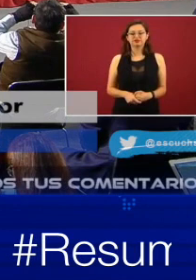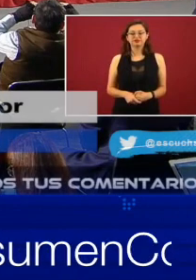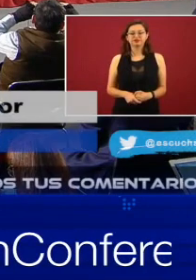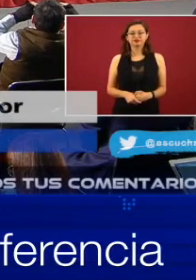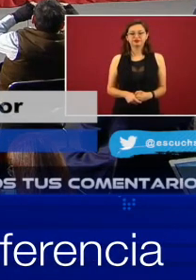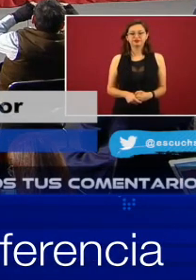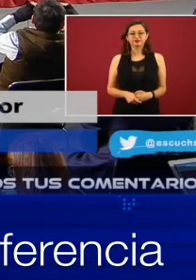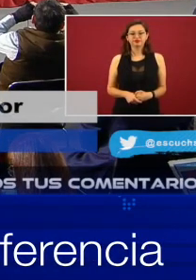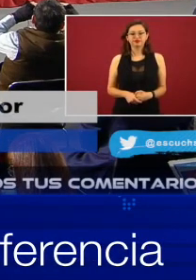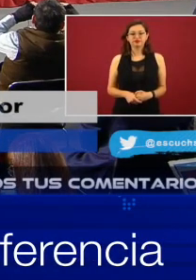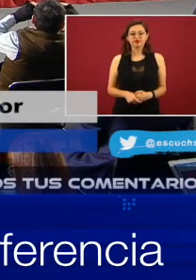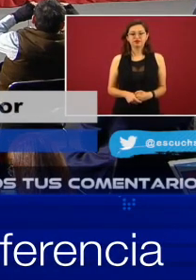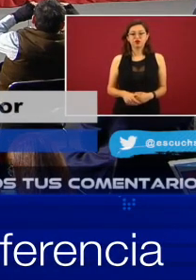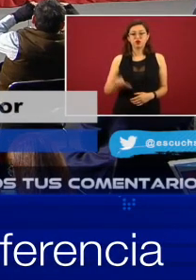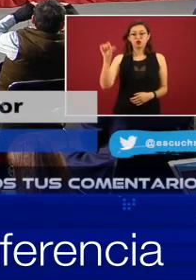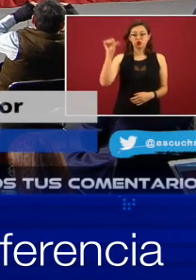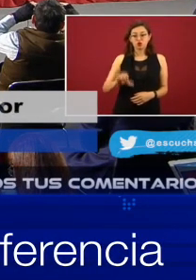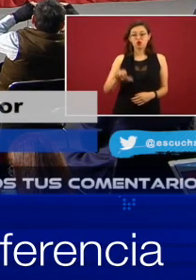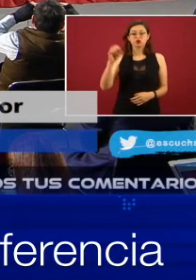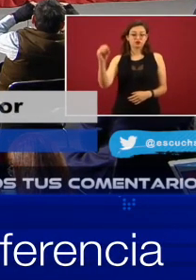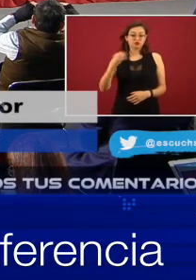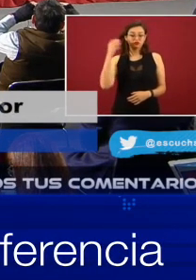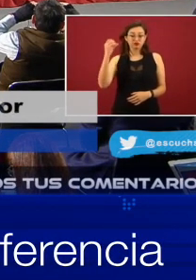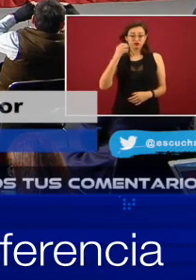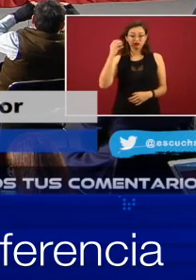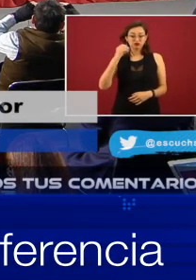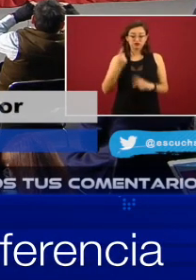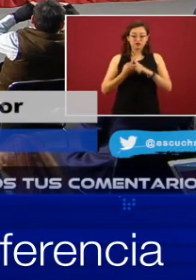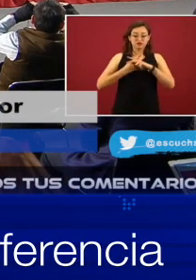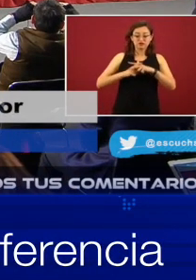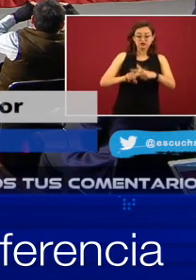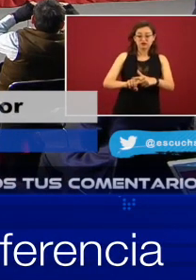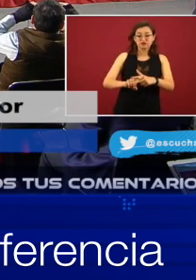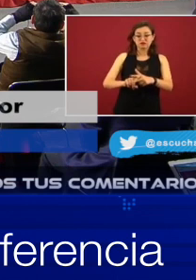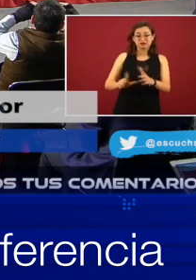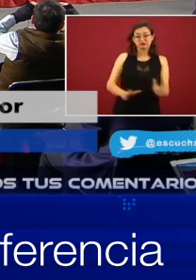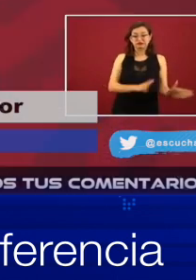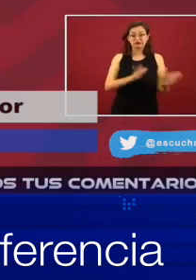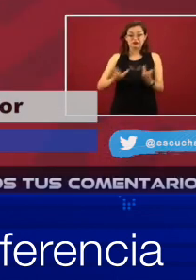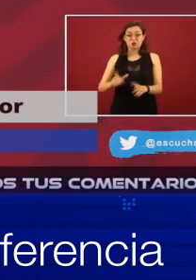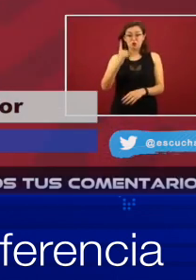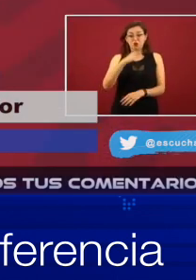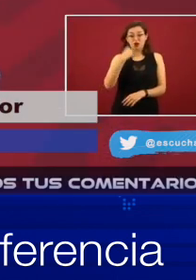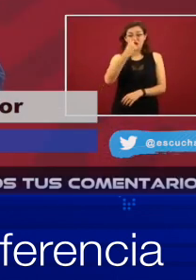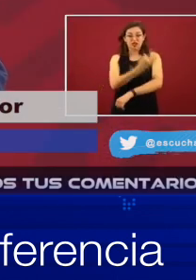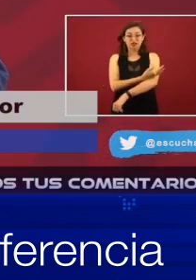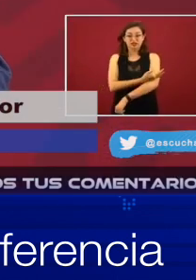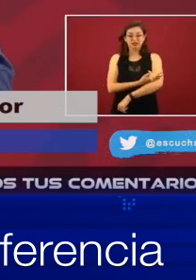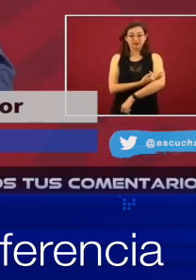Esta conferencia inicia pues más de una hora después de